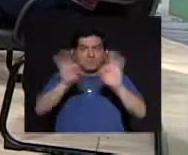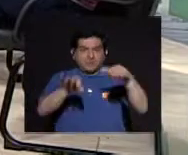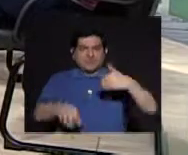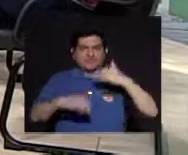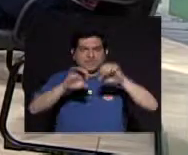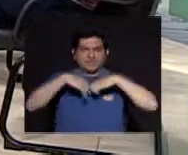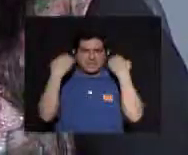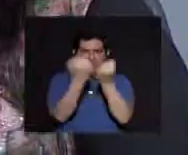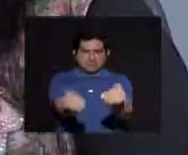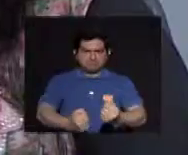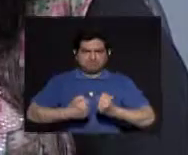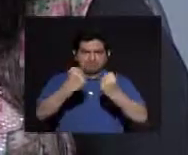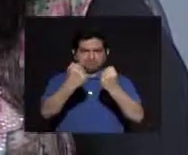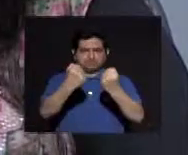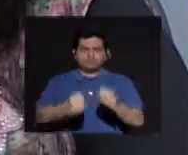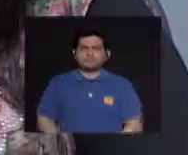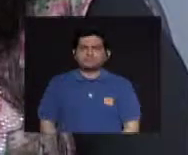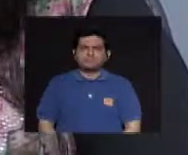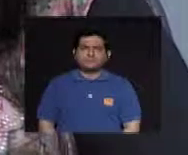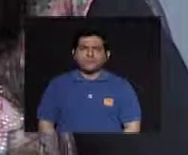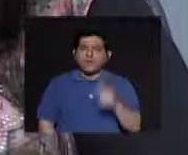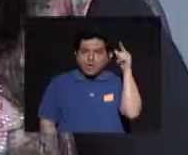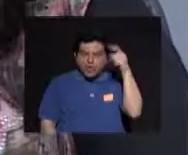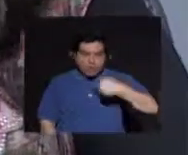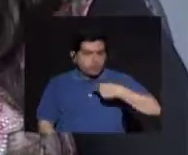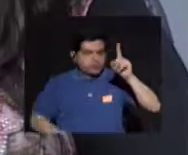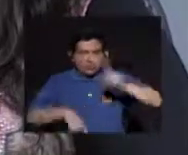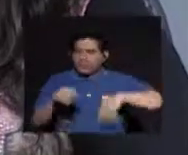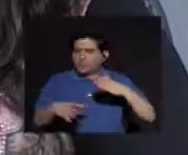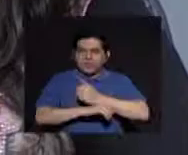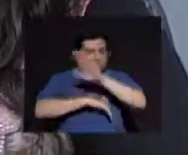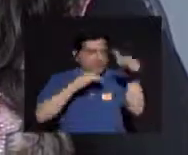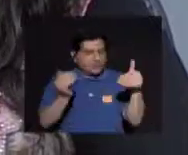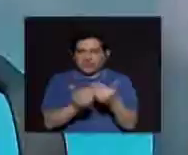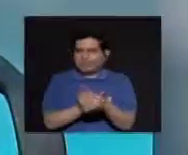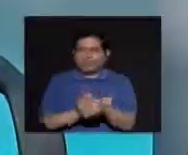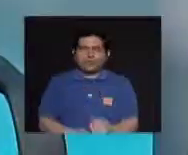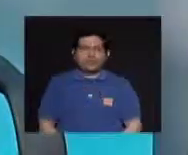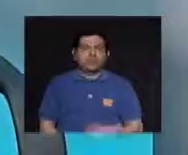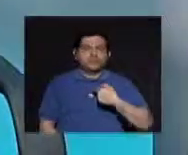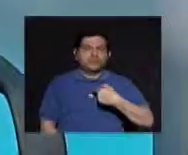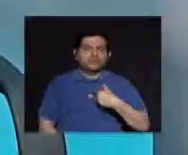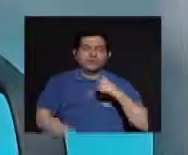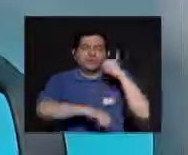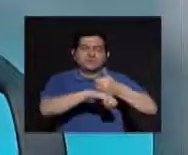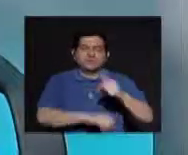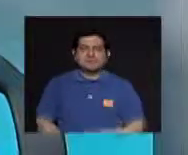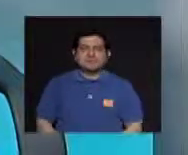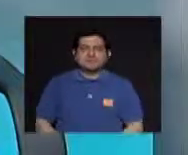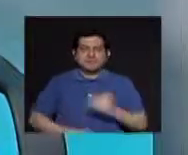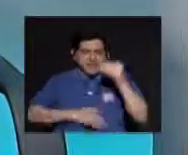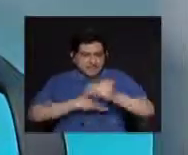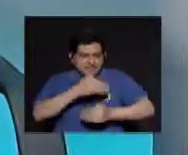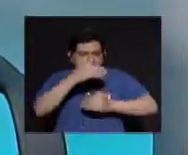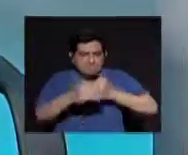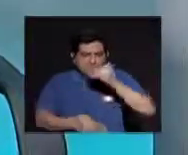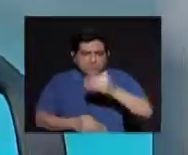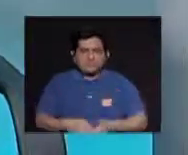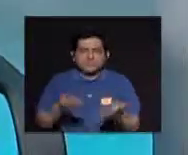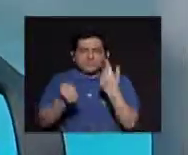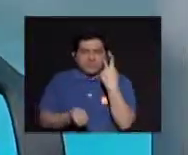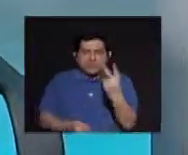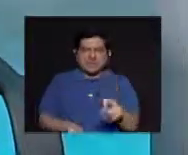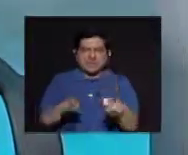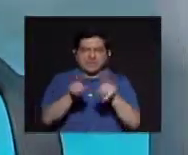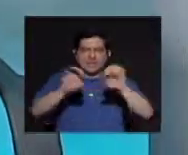muy importante como tener un equipo muy fuerte, porque yo no evidentemente yo no lo puedo hacer todo. Yo voy a dar como las pautas, lo que quiero que se